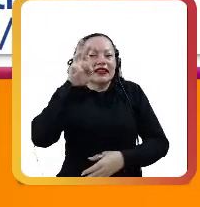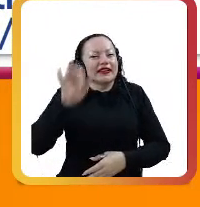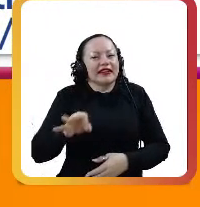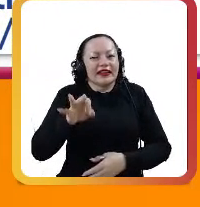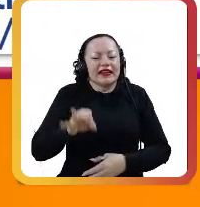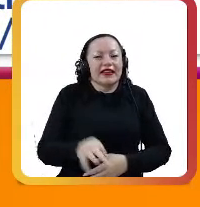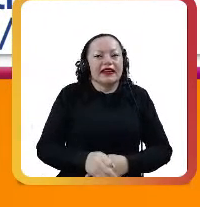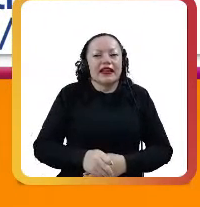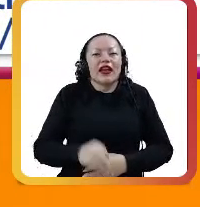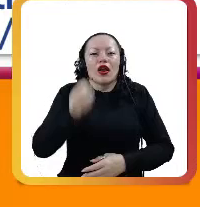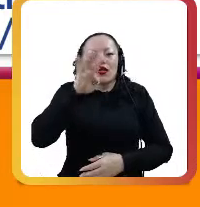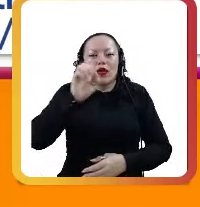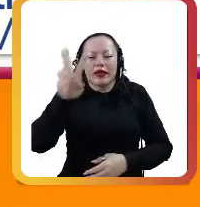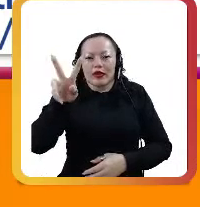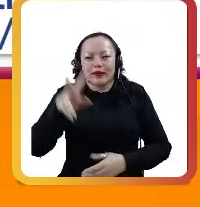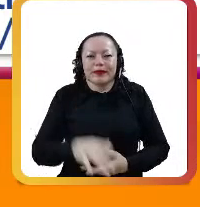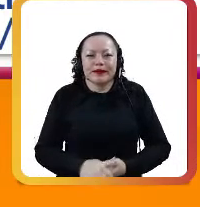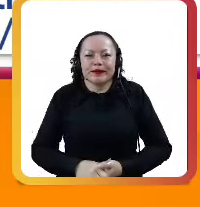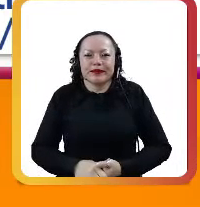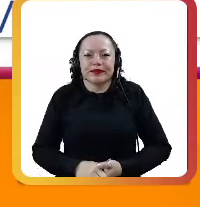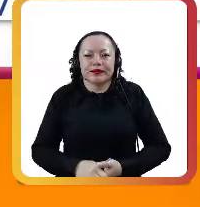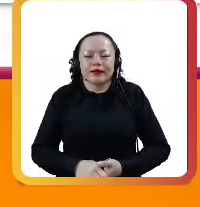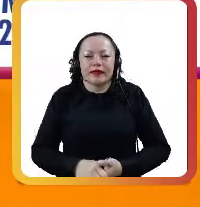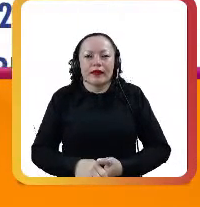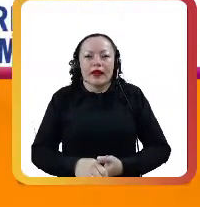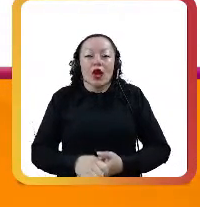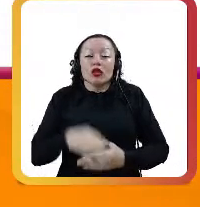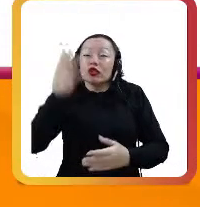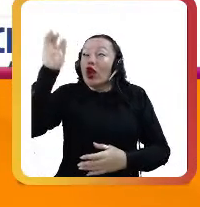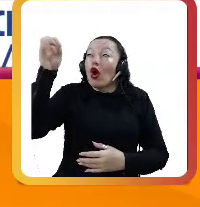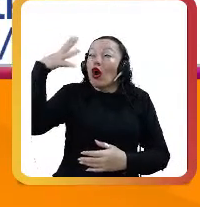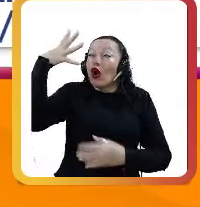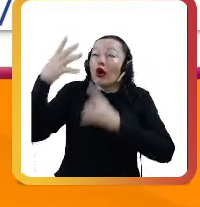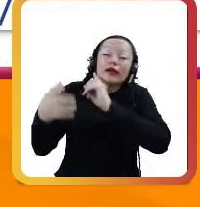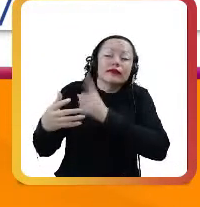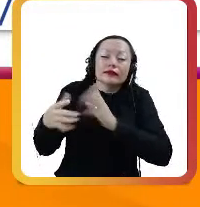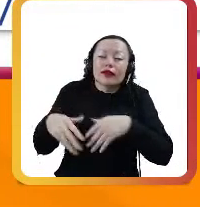73-92, 7-3-9-2. Astro Sol,